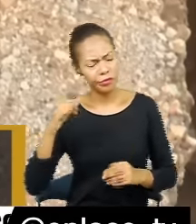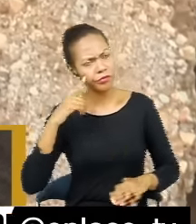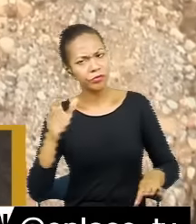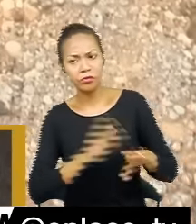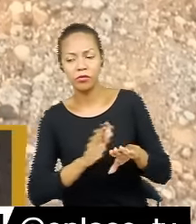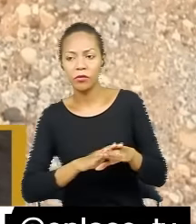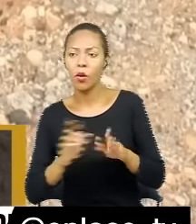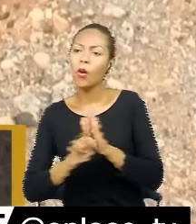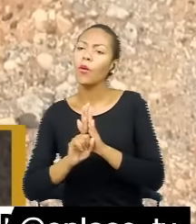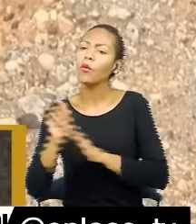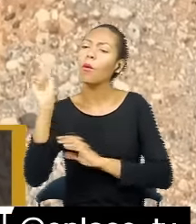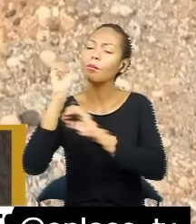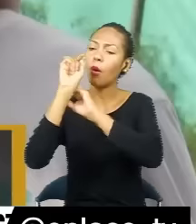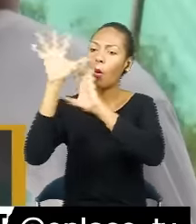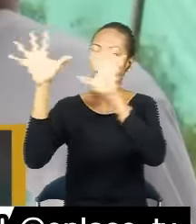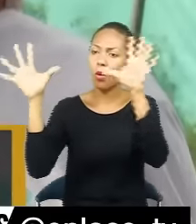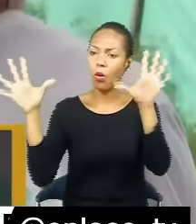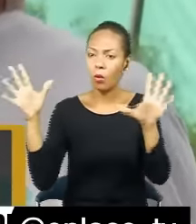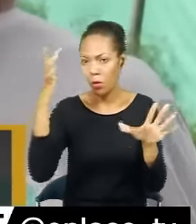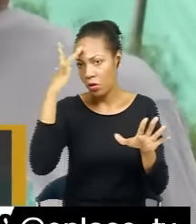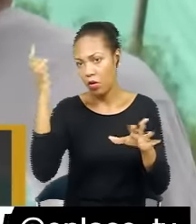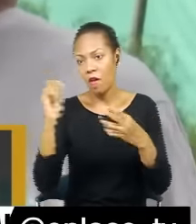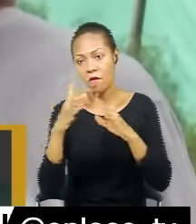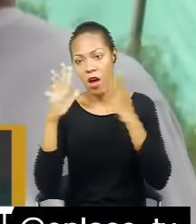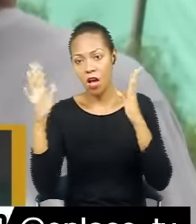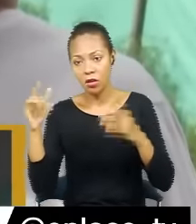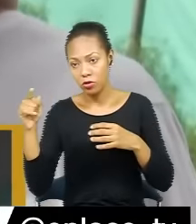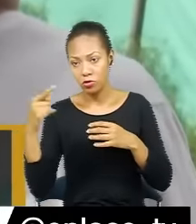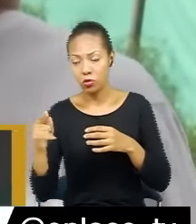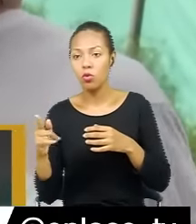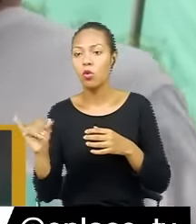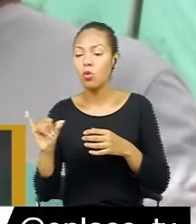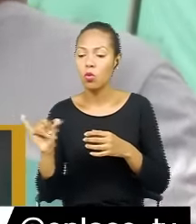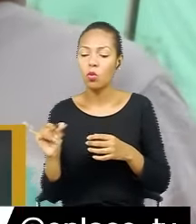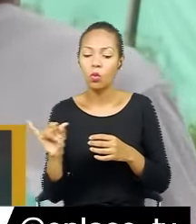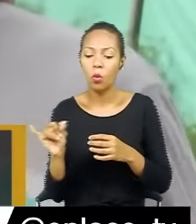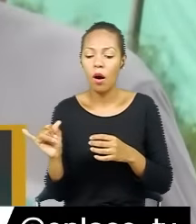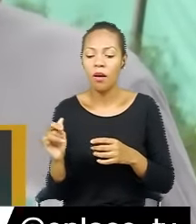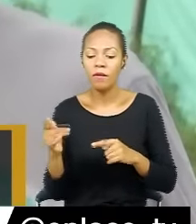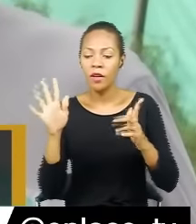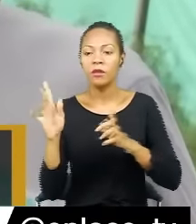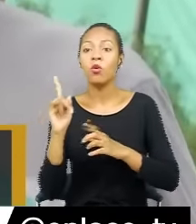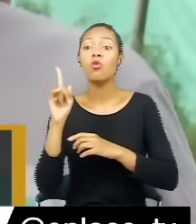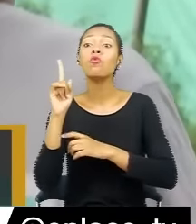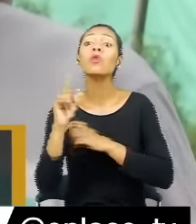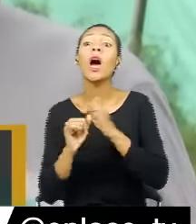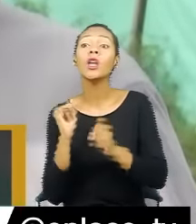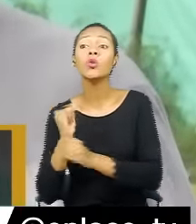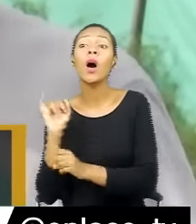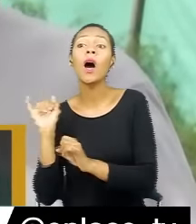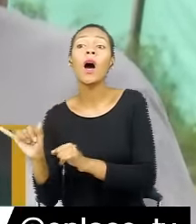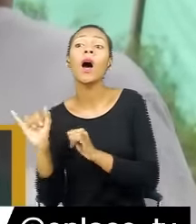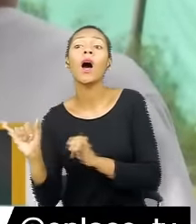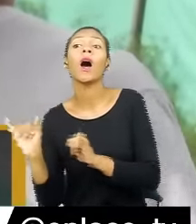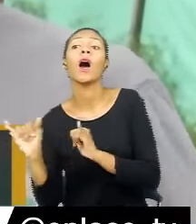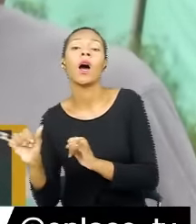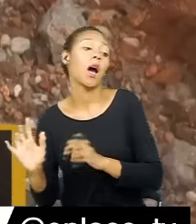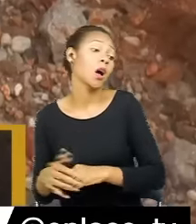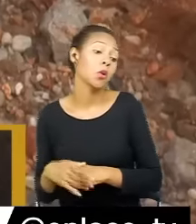veladores es precisamente para hacer la festejo del bautizo del hueco y que como ya tiene un año, entonces vamos a